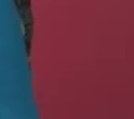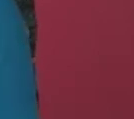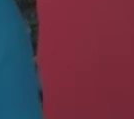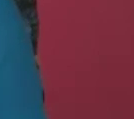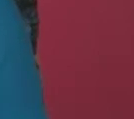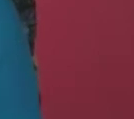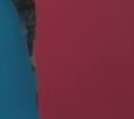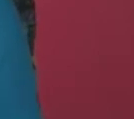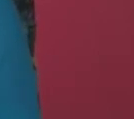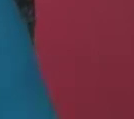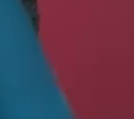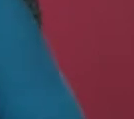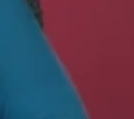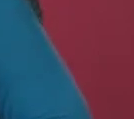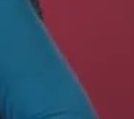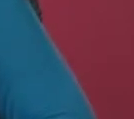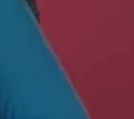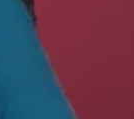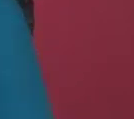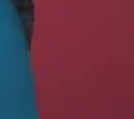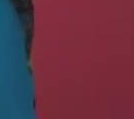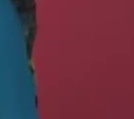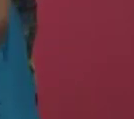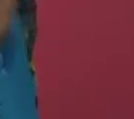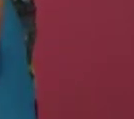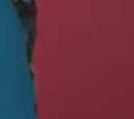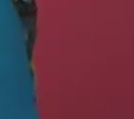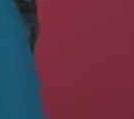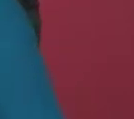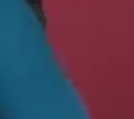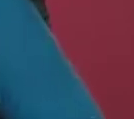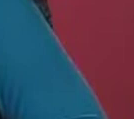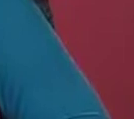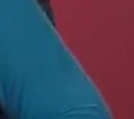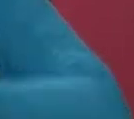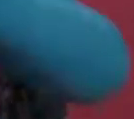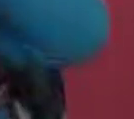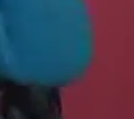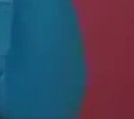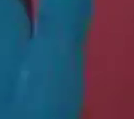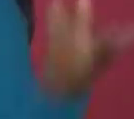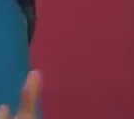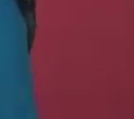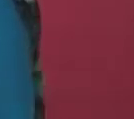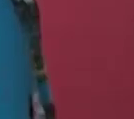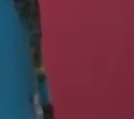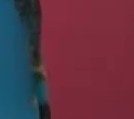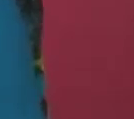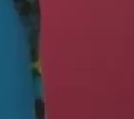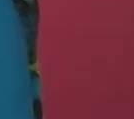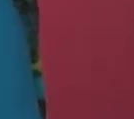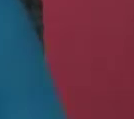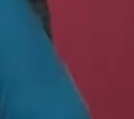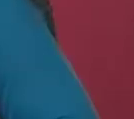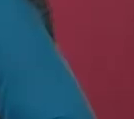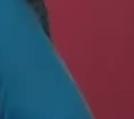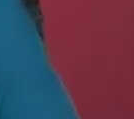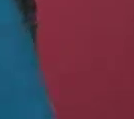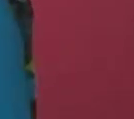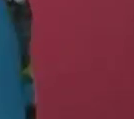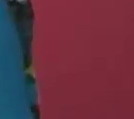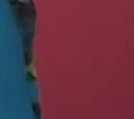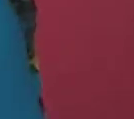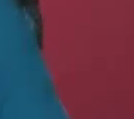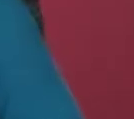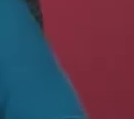los pastores. Yo siempre digo que a veces nosotros usamos el teléfono para quizás hacer cosas indebidas,